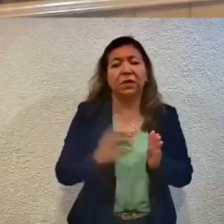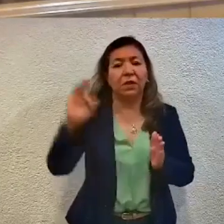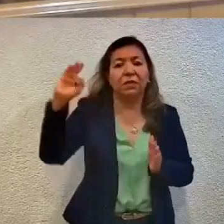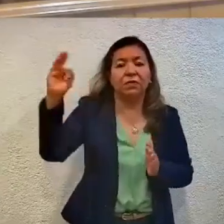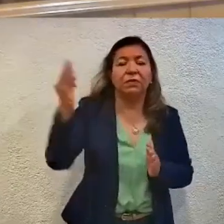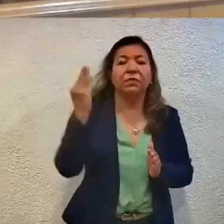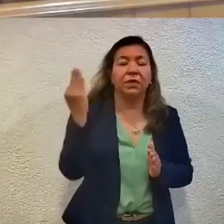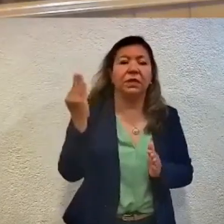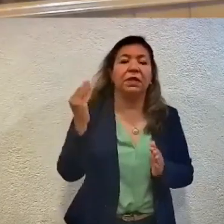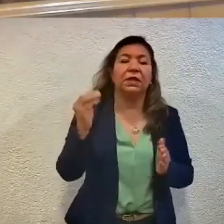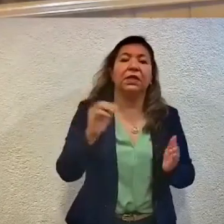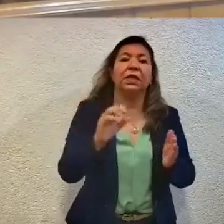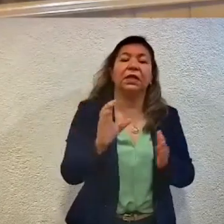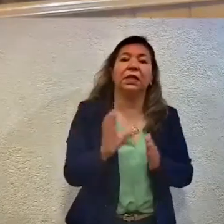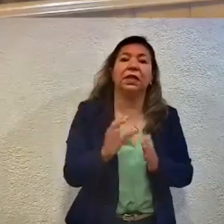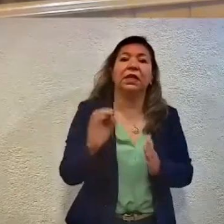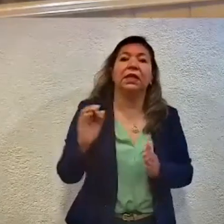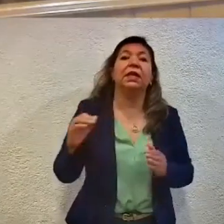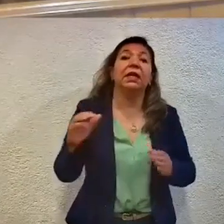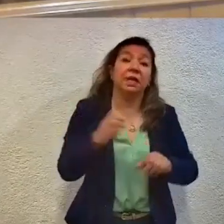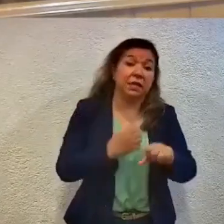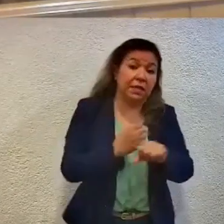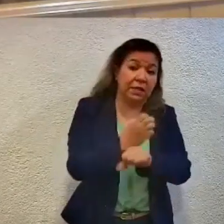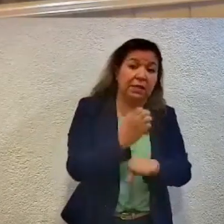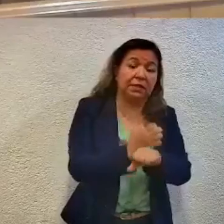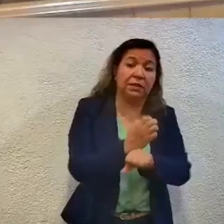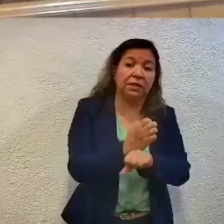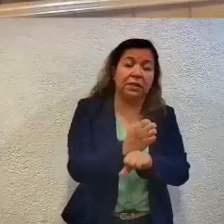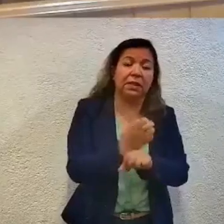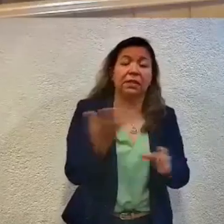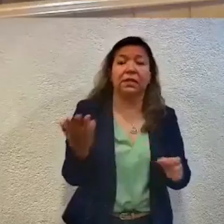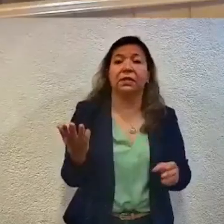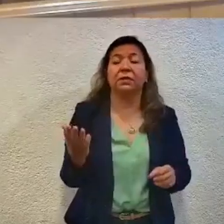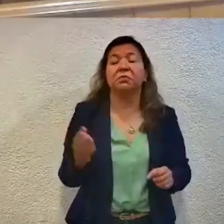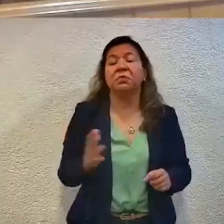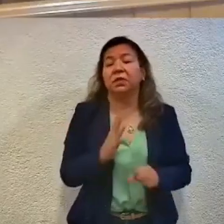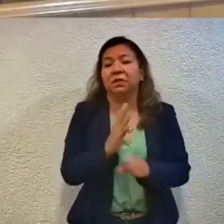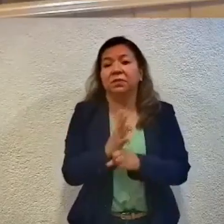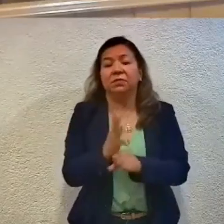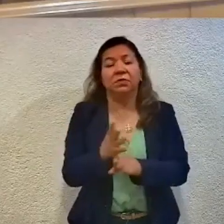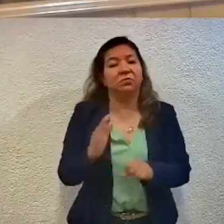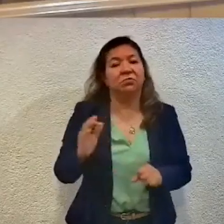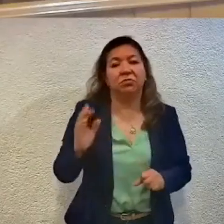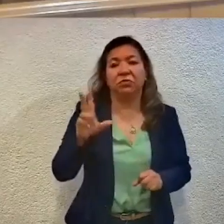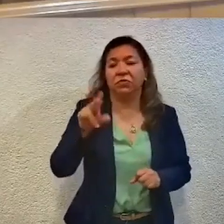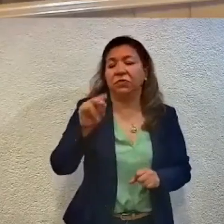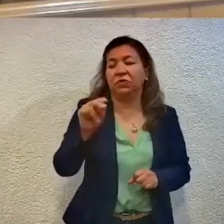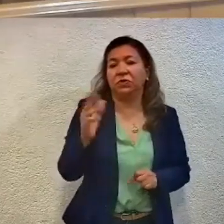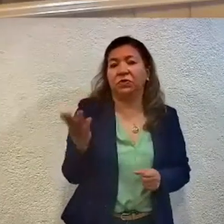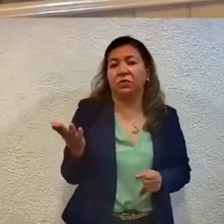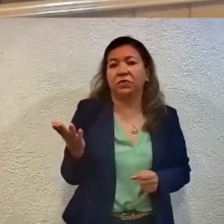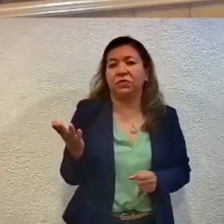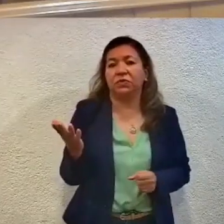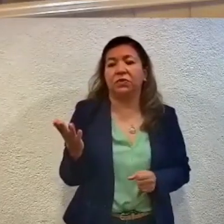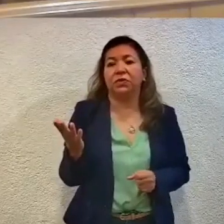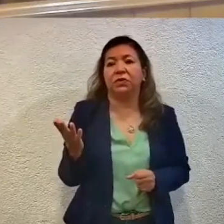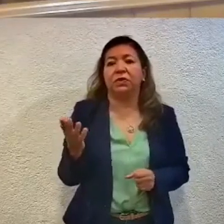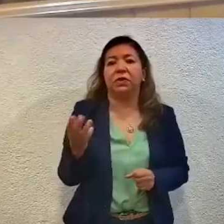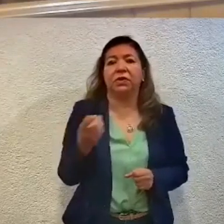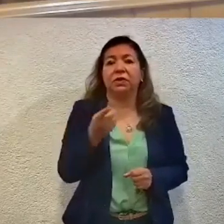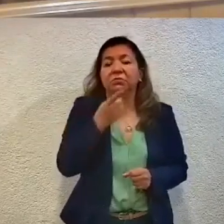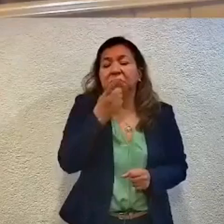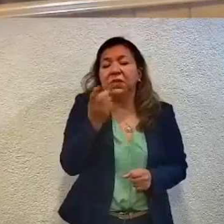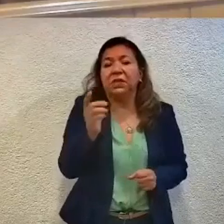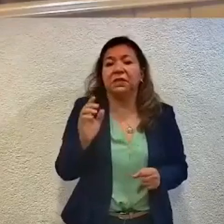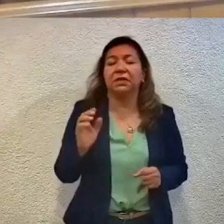particular del Estado, en el proyecto se propone calificar como inoperante el agravio, en virtud de que se trata de afirmaciones genéricas